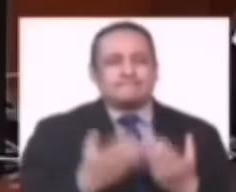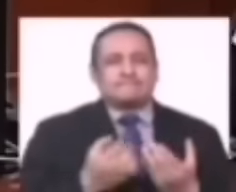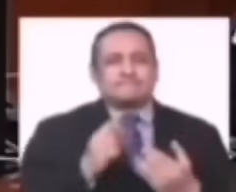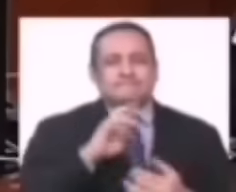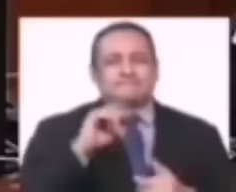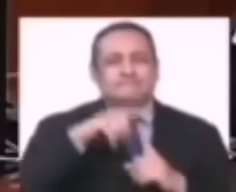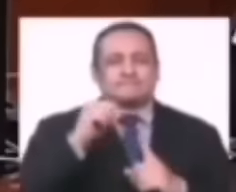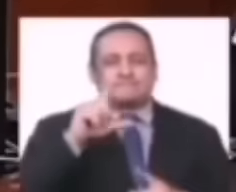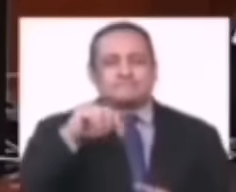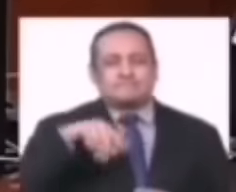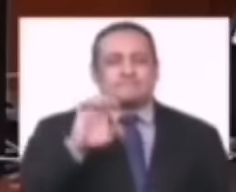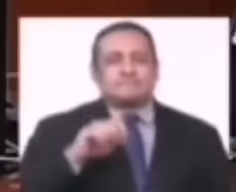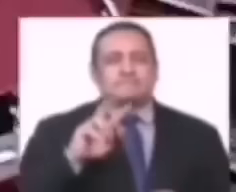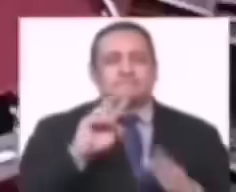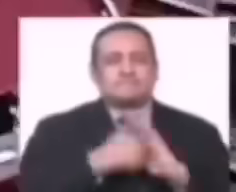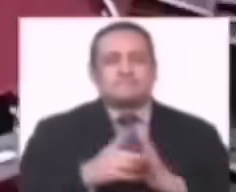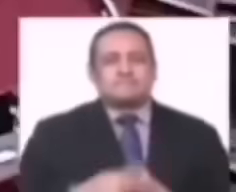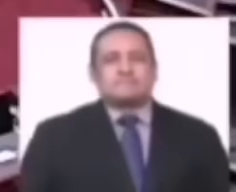Luque, por 2 minutos.